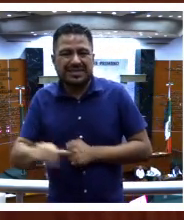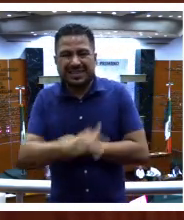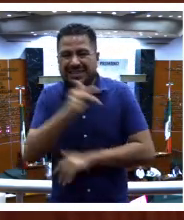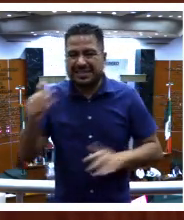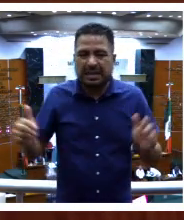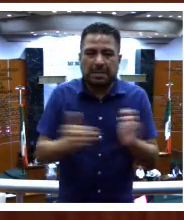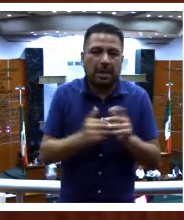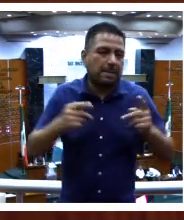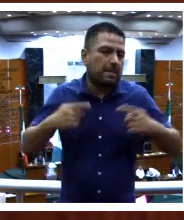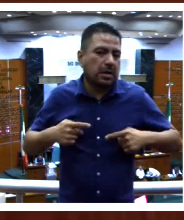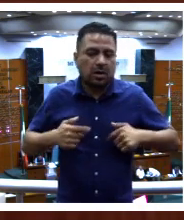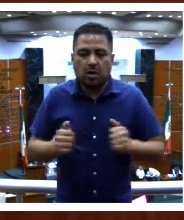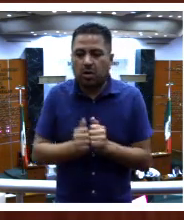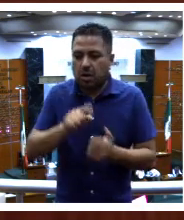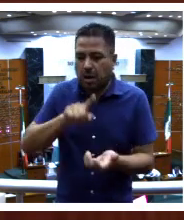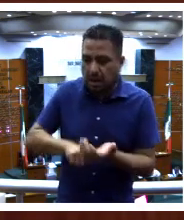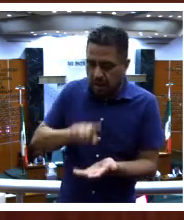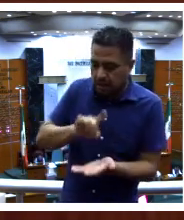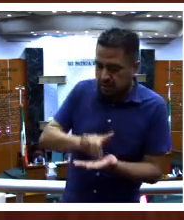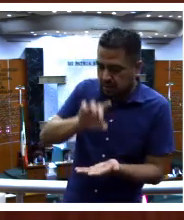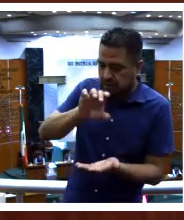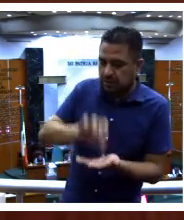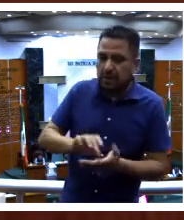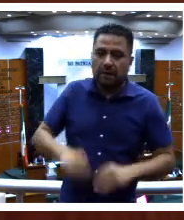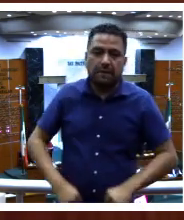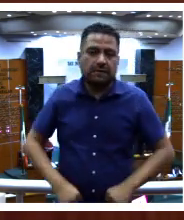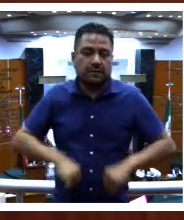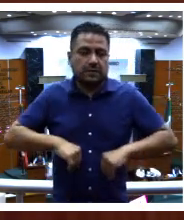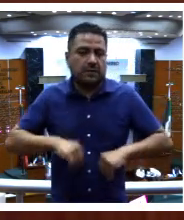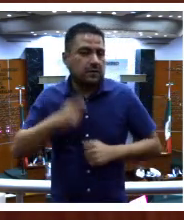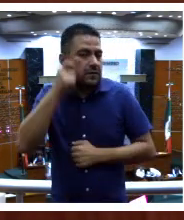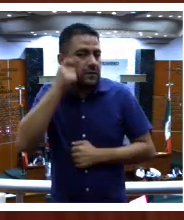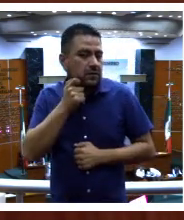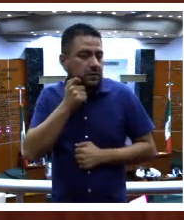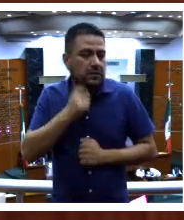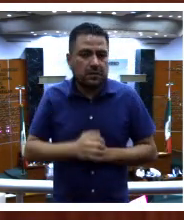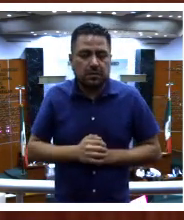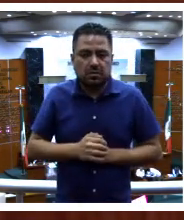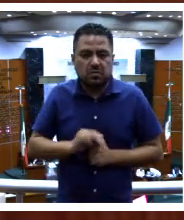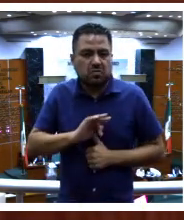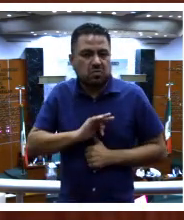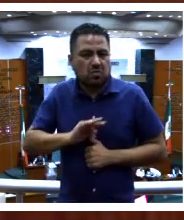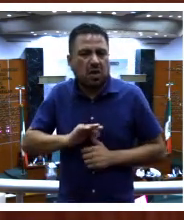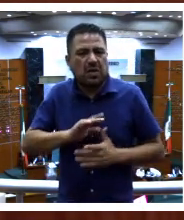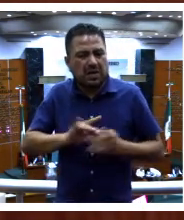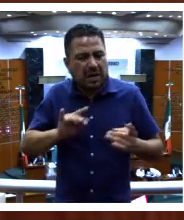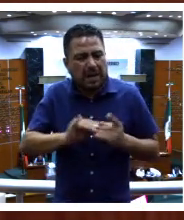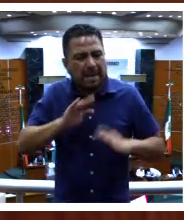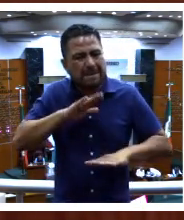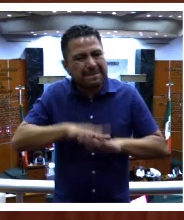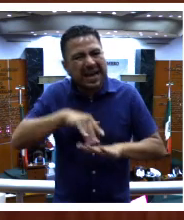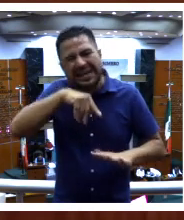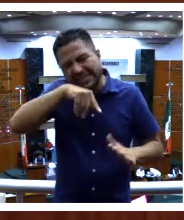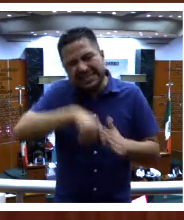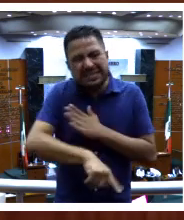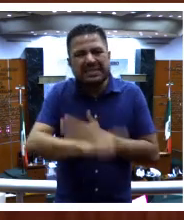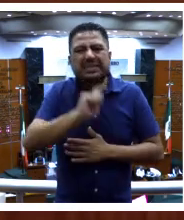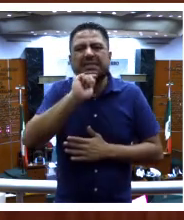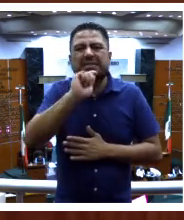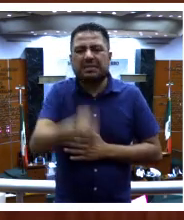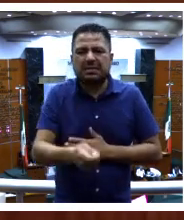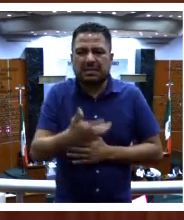213,000 personas con discapacidad que viven en Guerrero. ¿Nos podría ahondar sobre las disciplinas a las